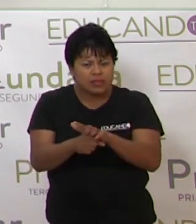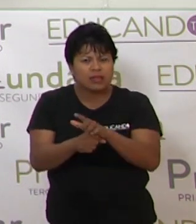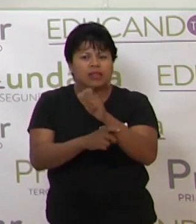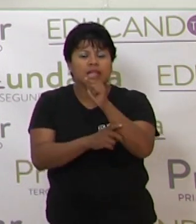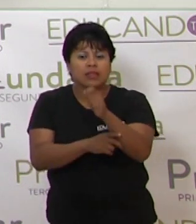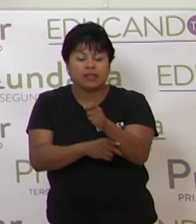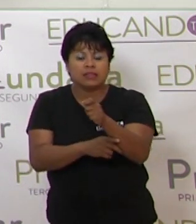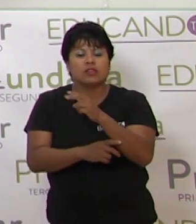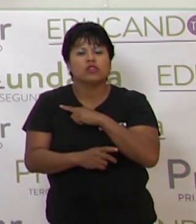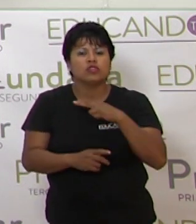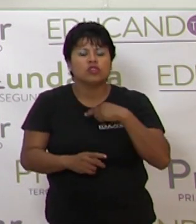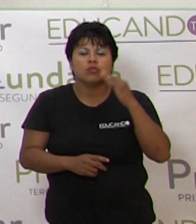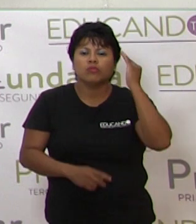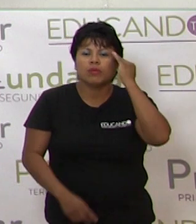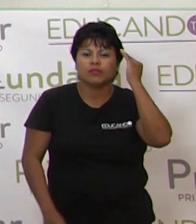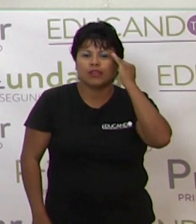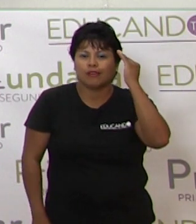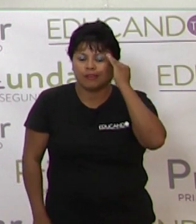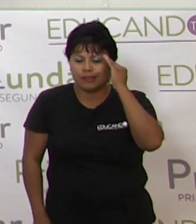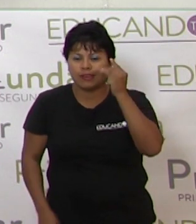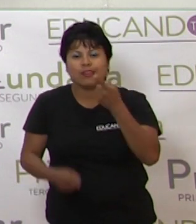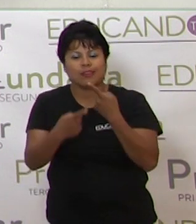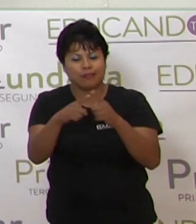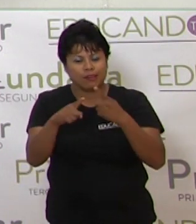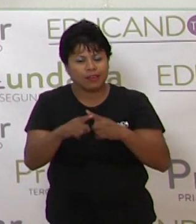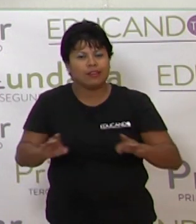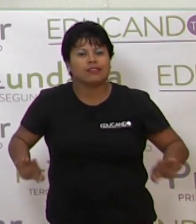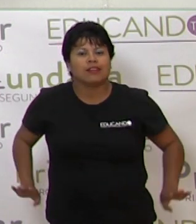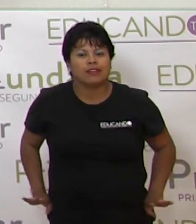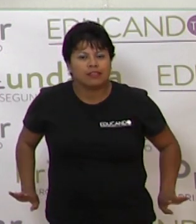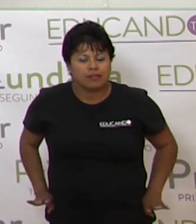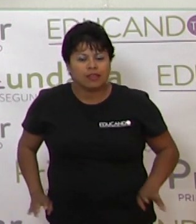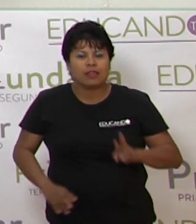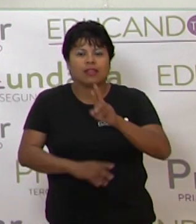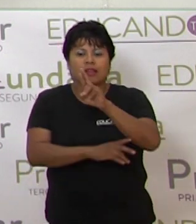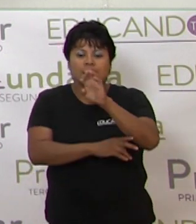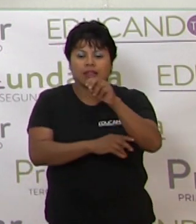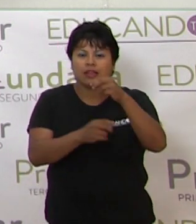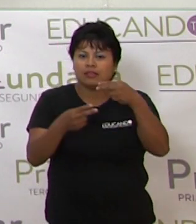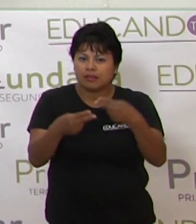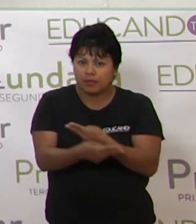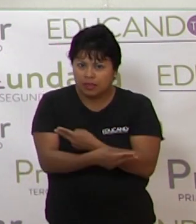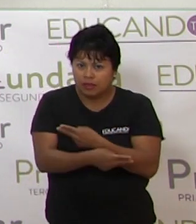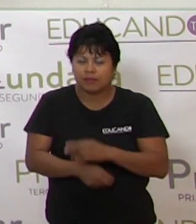Específicamente vamos a conocer las características del Renacimiento